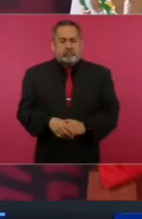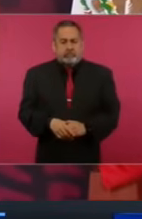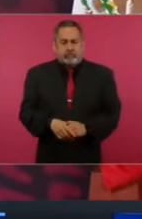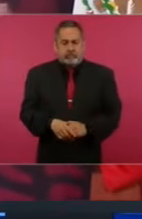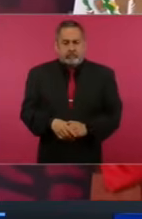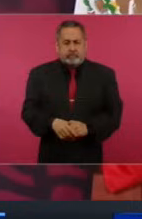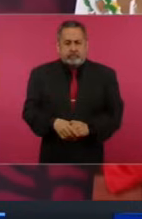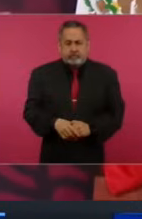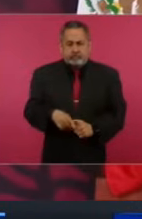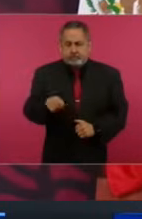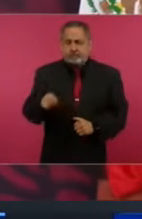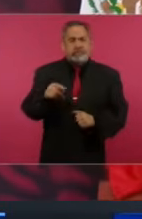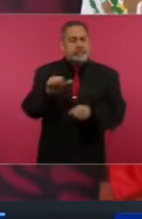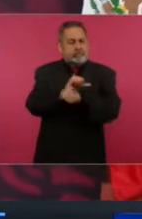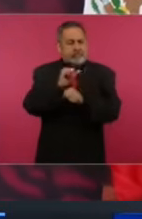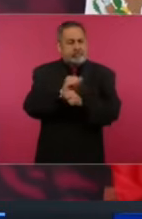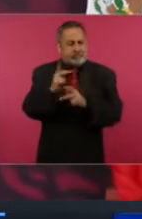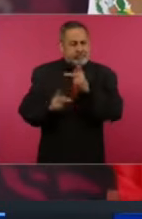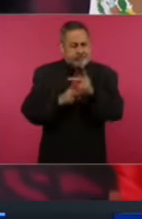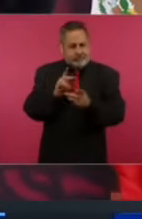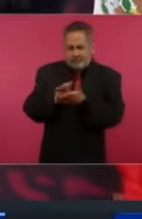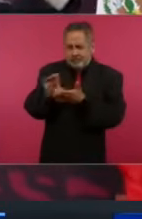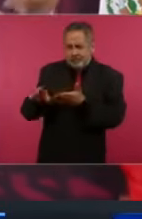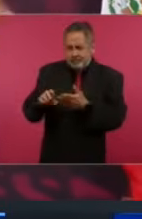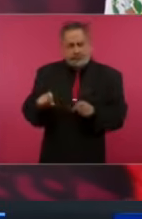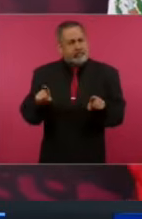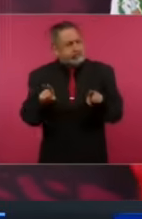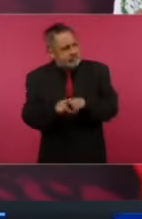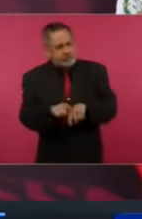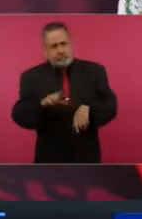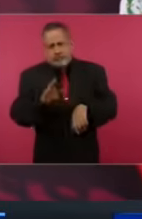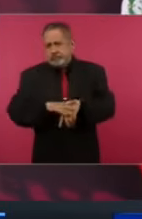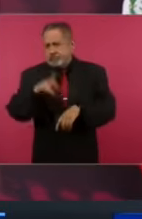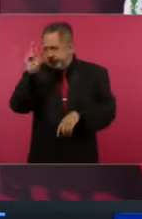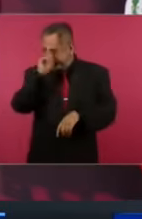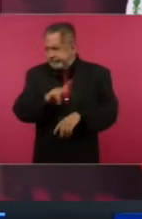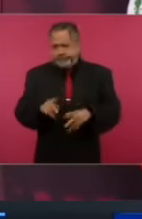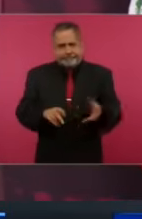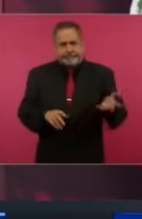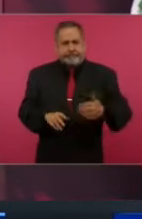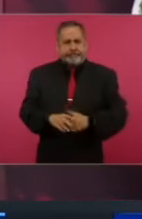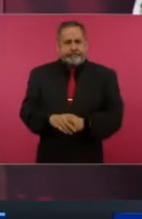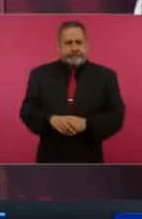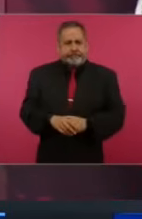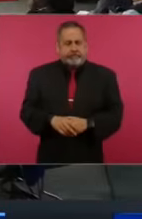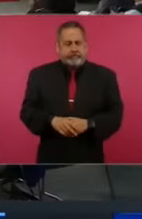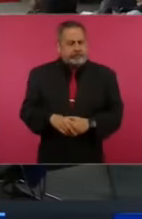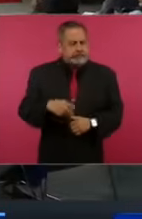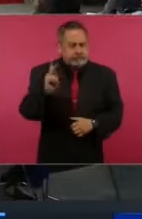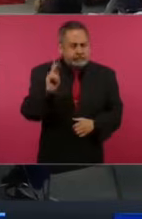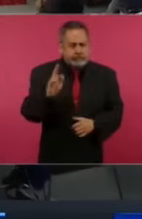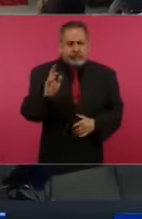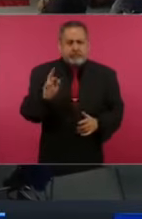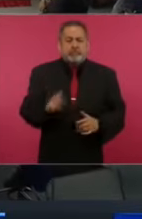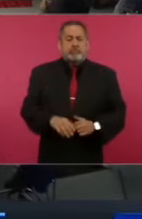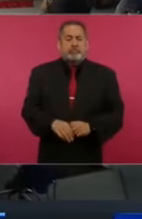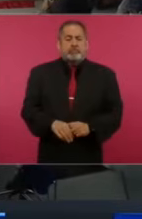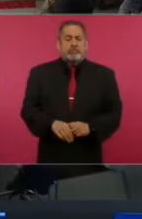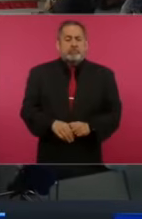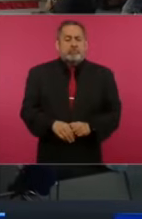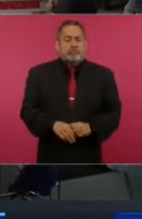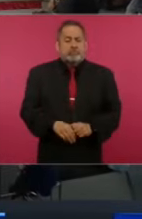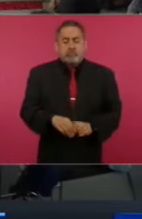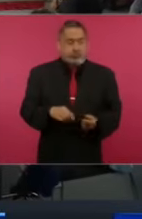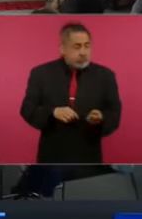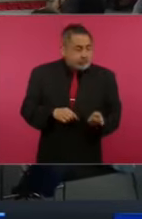las fiscalías y también las autoridades, los gobernadores, pues es muy fácil, ¿no?